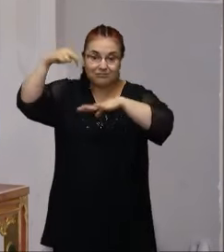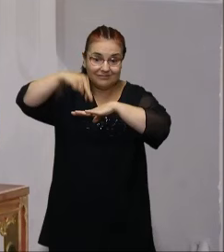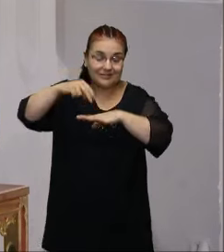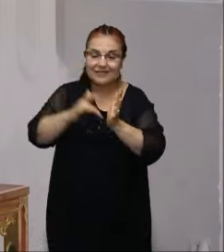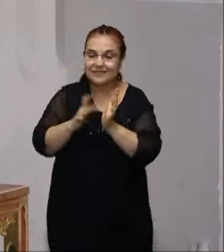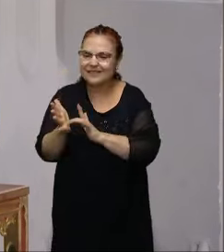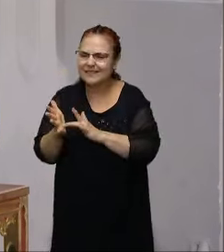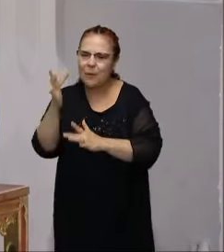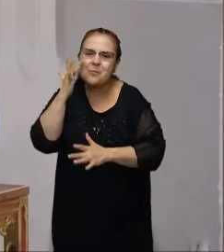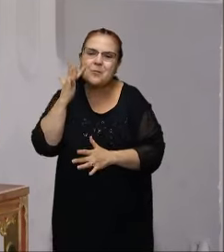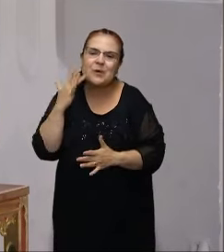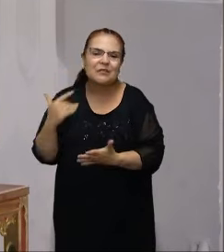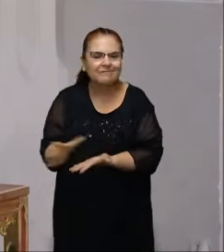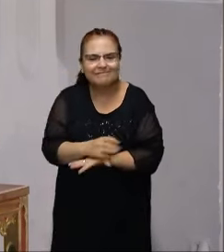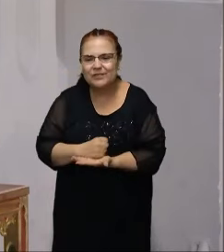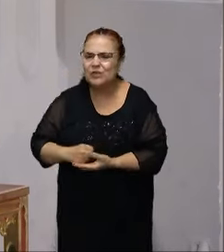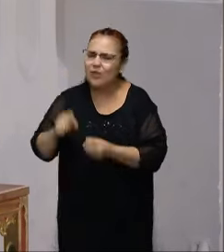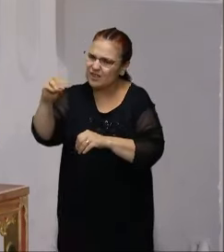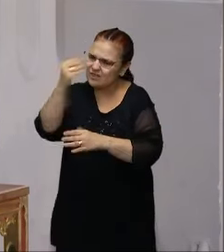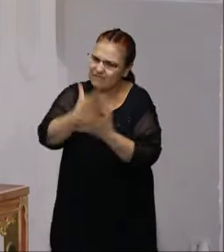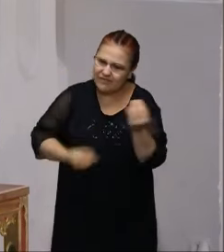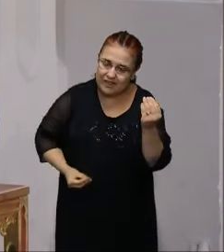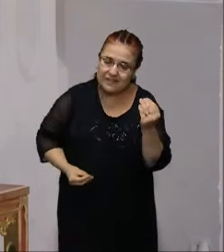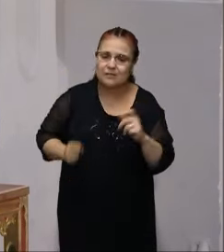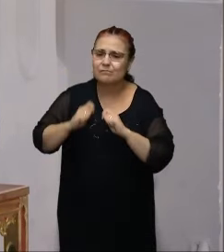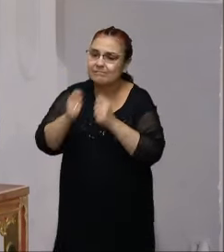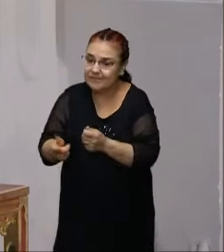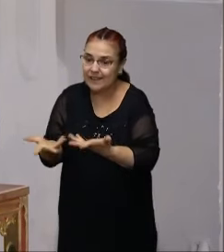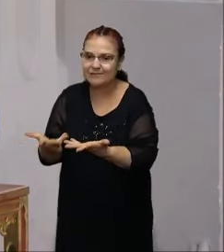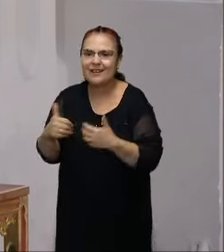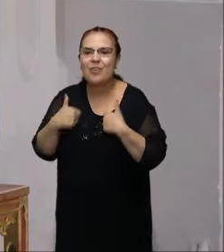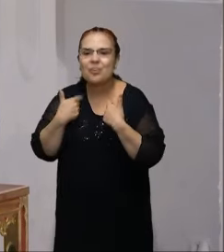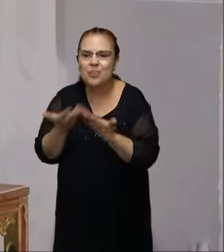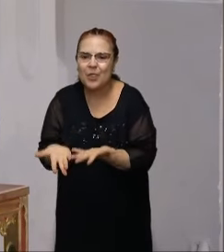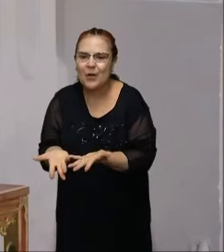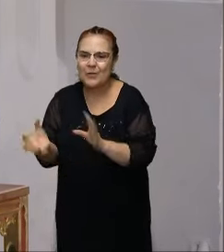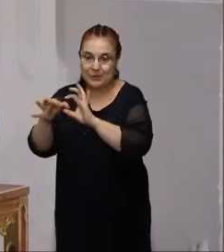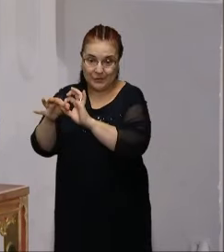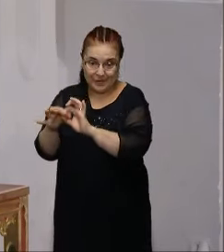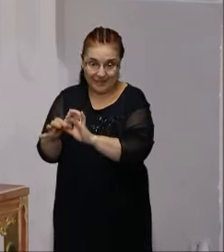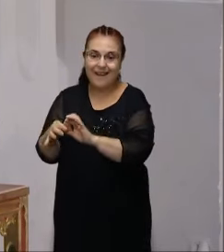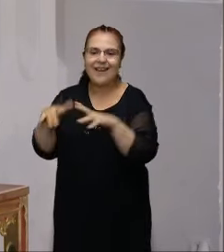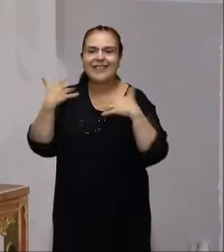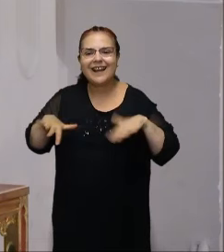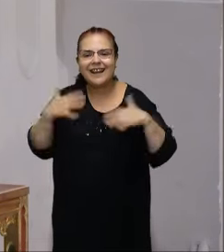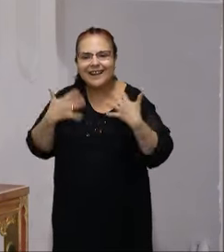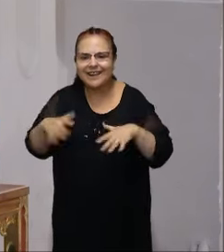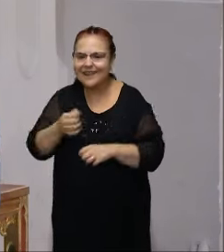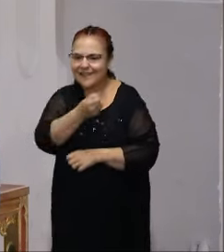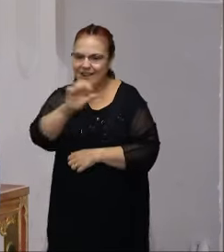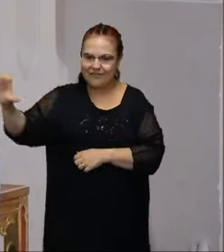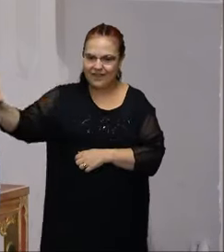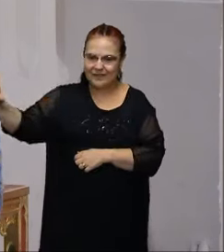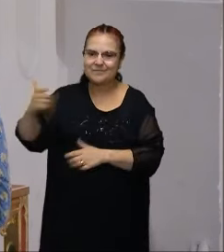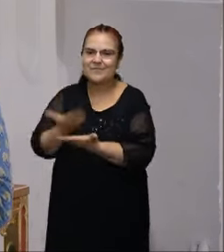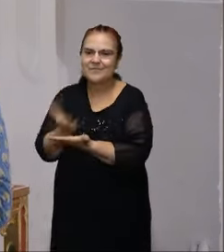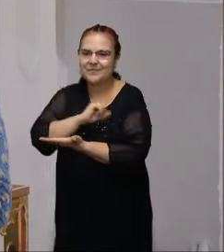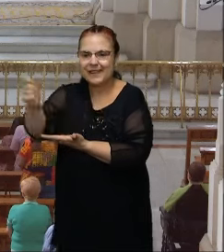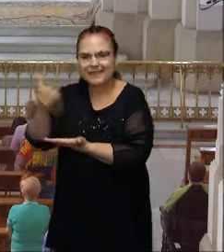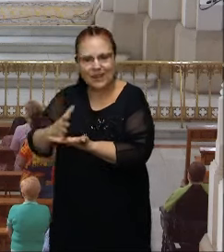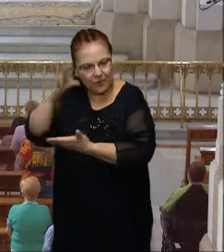la purifique de todas sus faltas y le conceda el don de la unidad y la alegría de la fe, roguemos